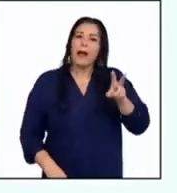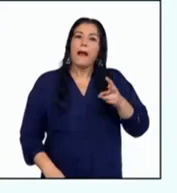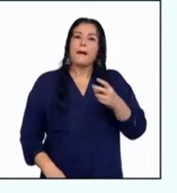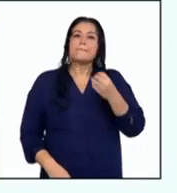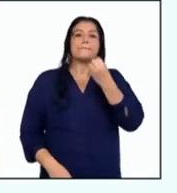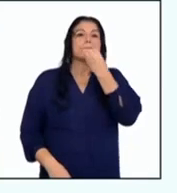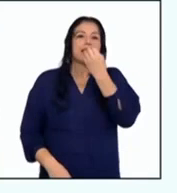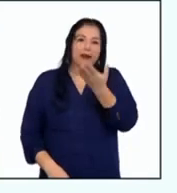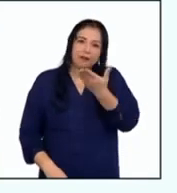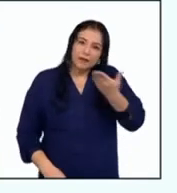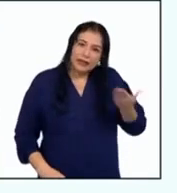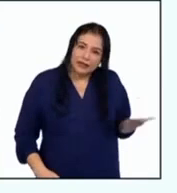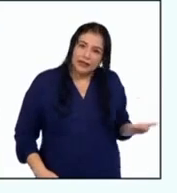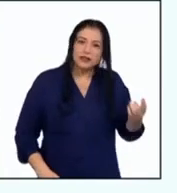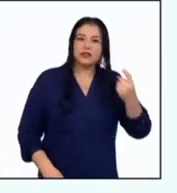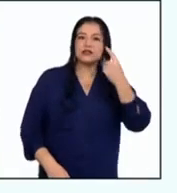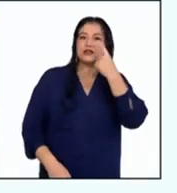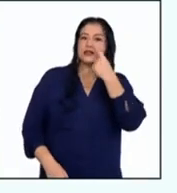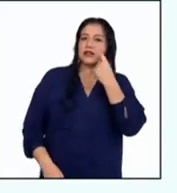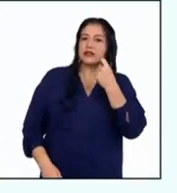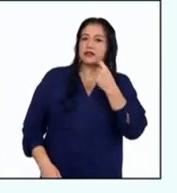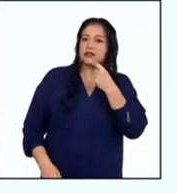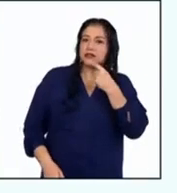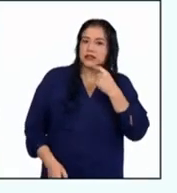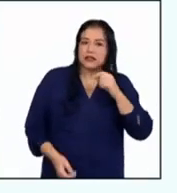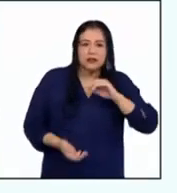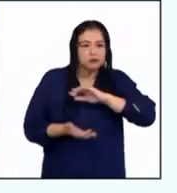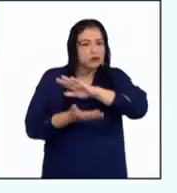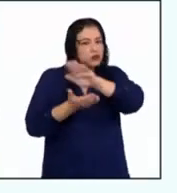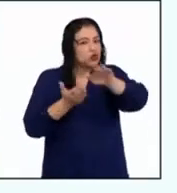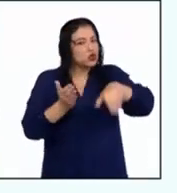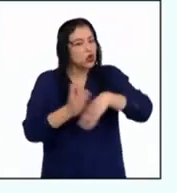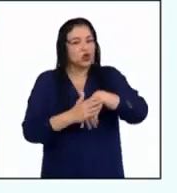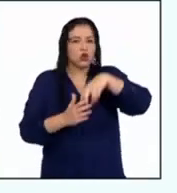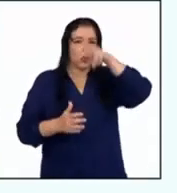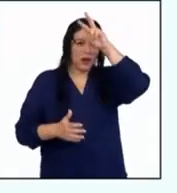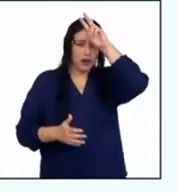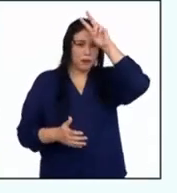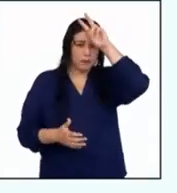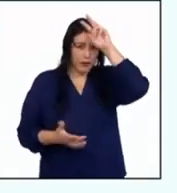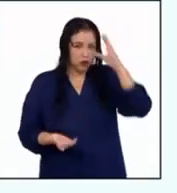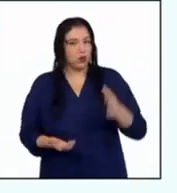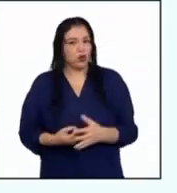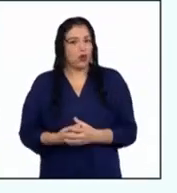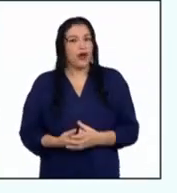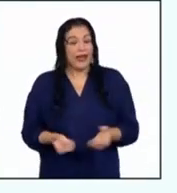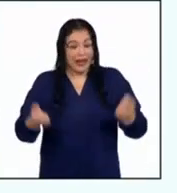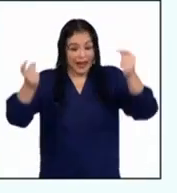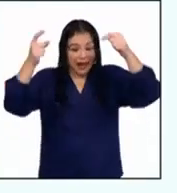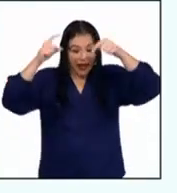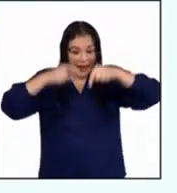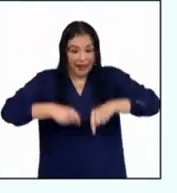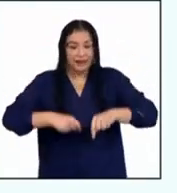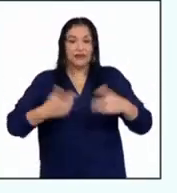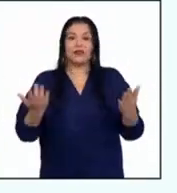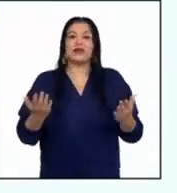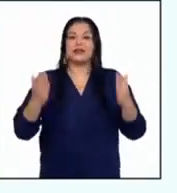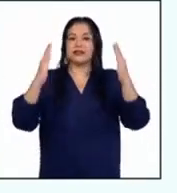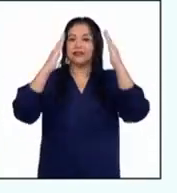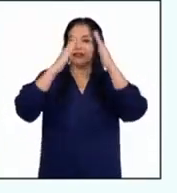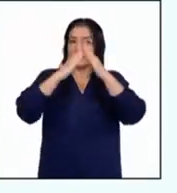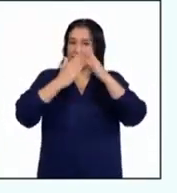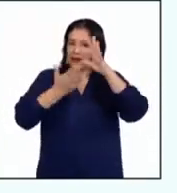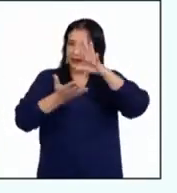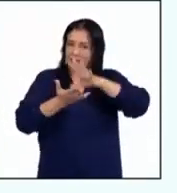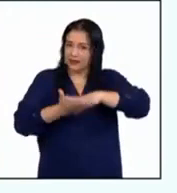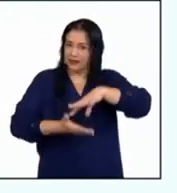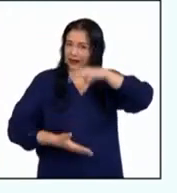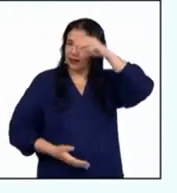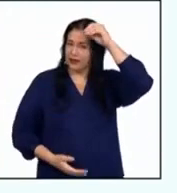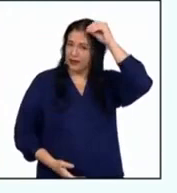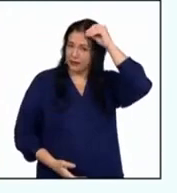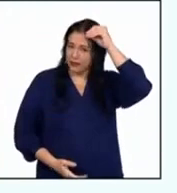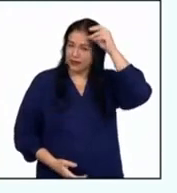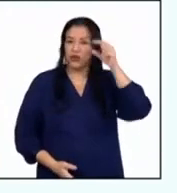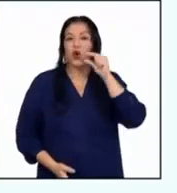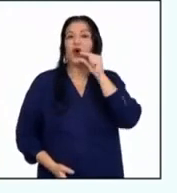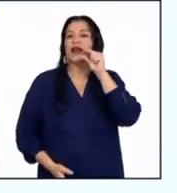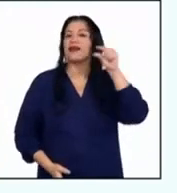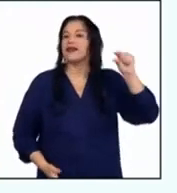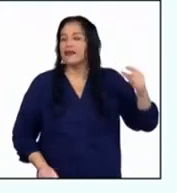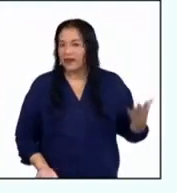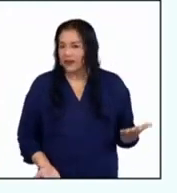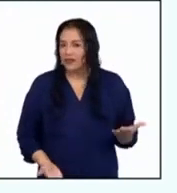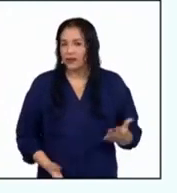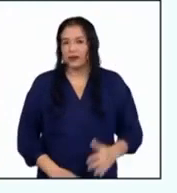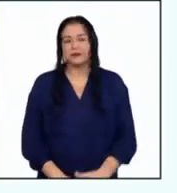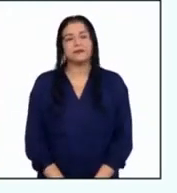Alliyaku, llamayllaku, Perú suyunchi kuyay wamrakuna, llapaykikuna,